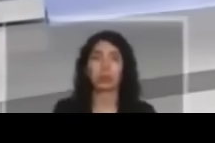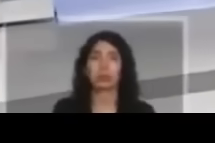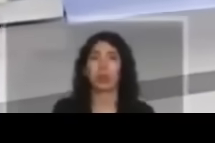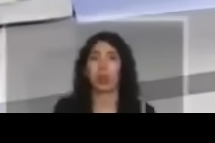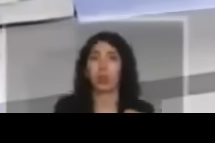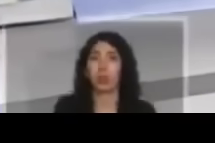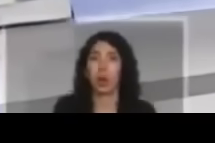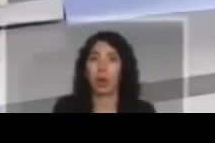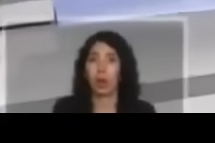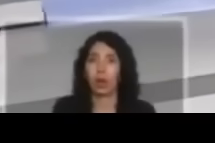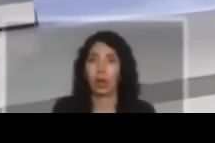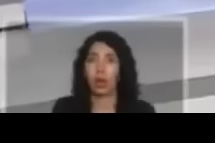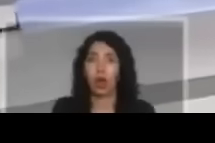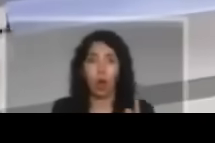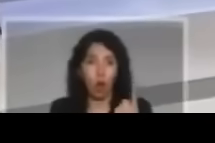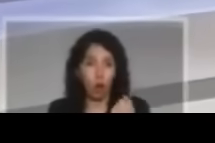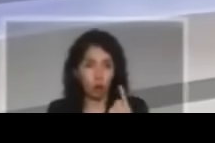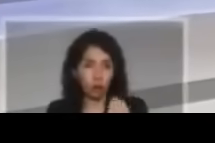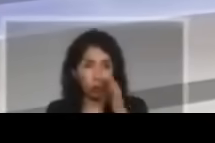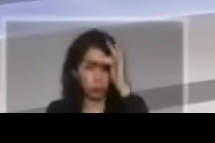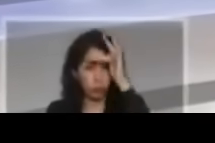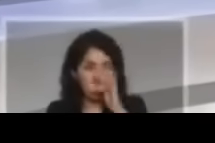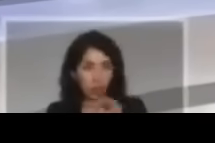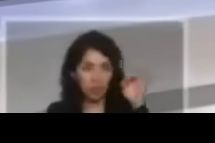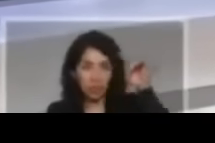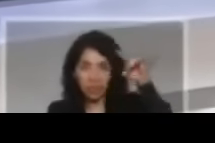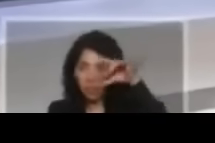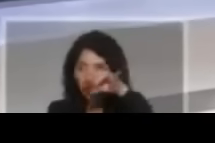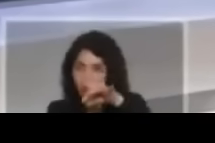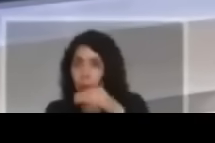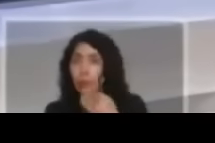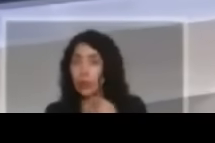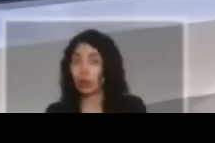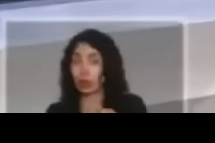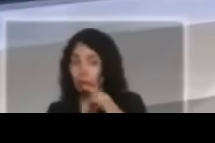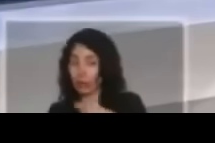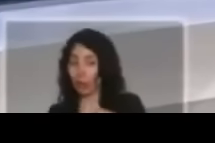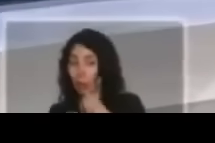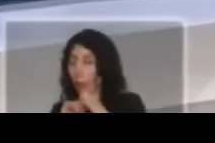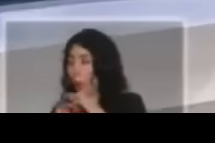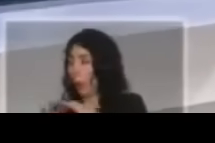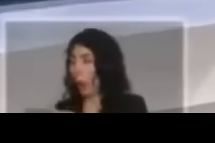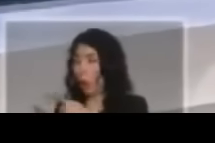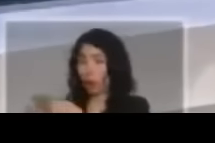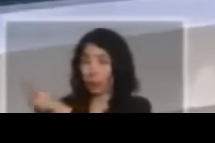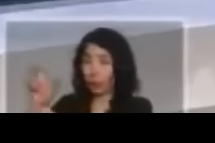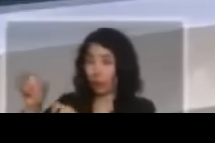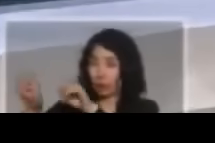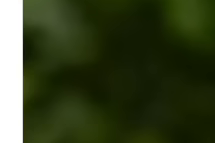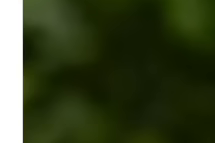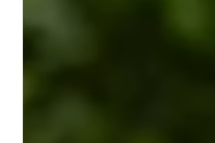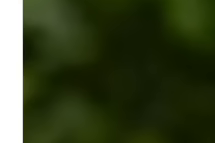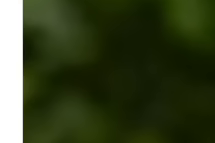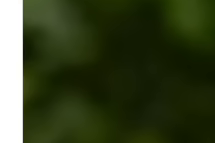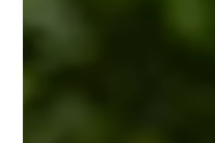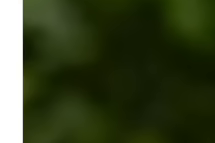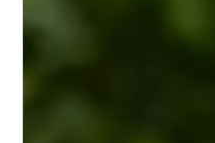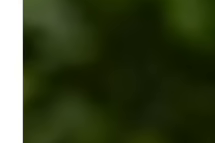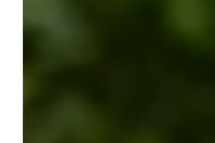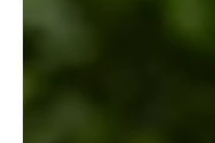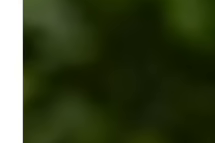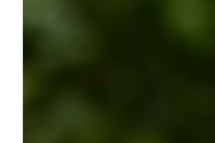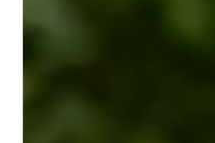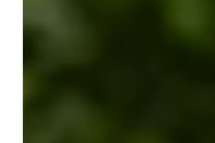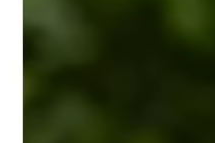pregunta si sabía nonces debe multiplicarse por otros tantos que si podían conocer esta información en el Palacio de la moneda absolutamente ahí lo pueden ver